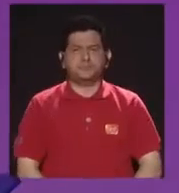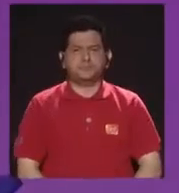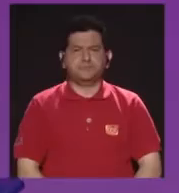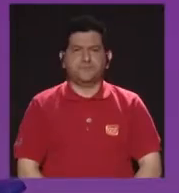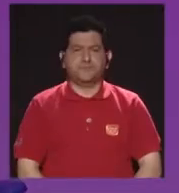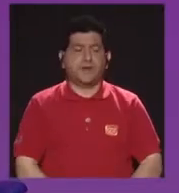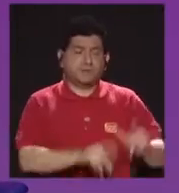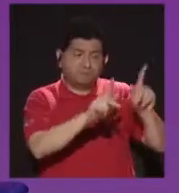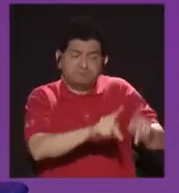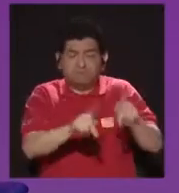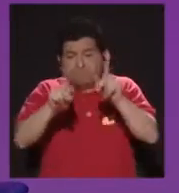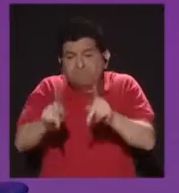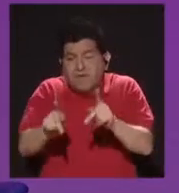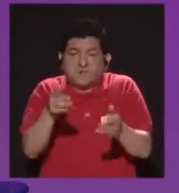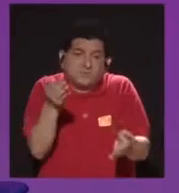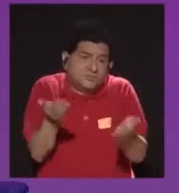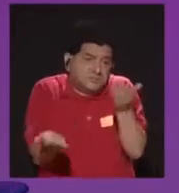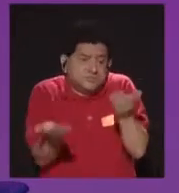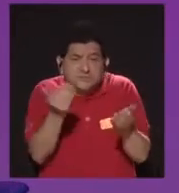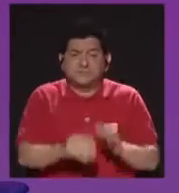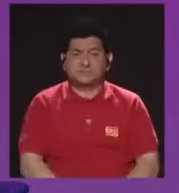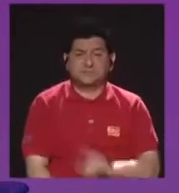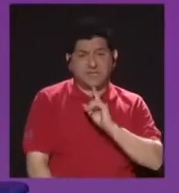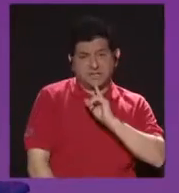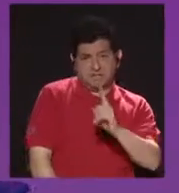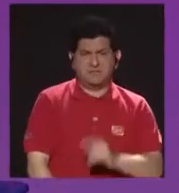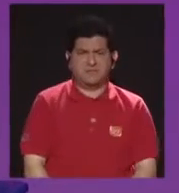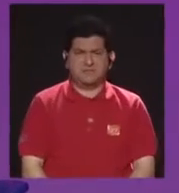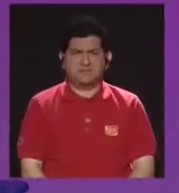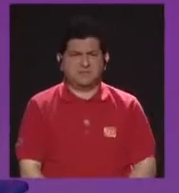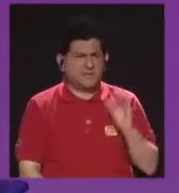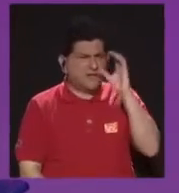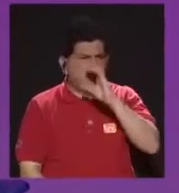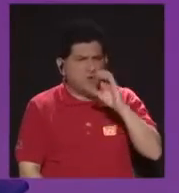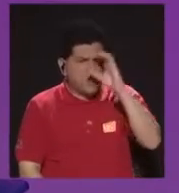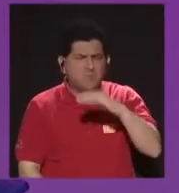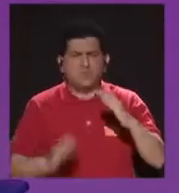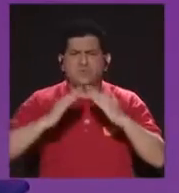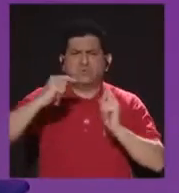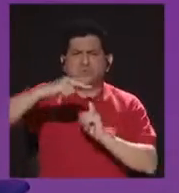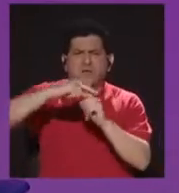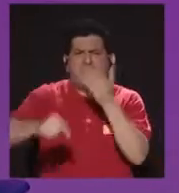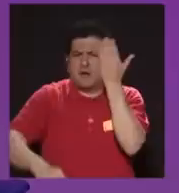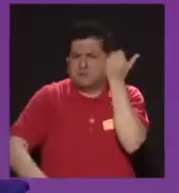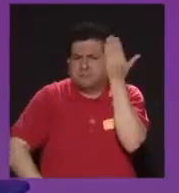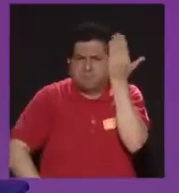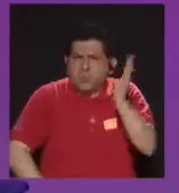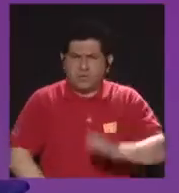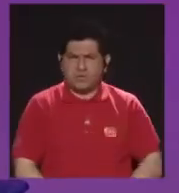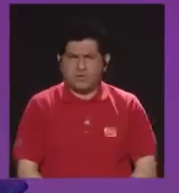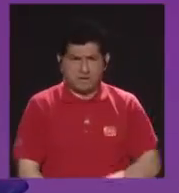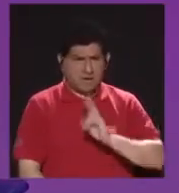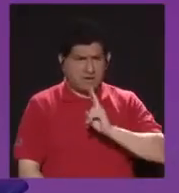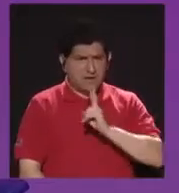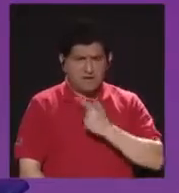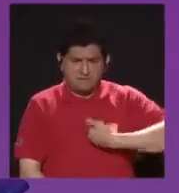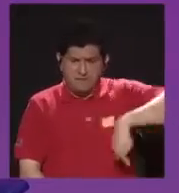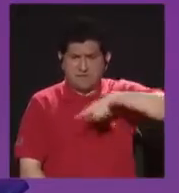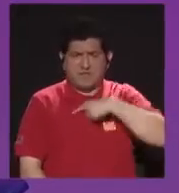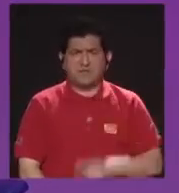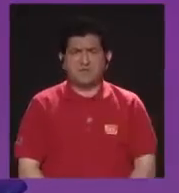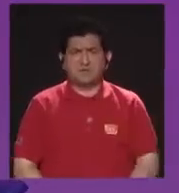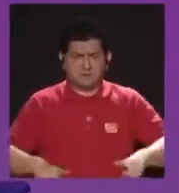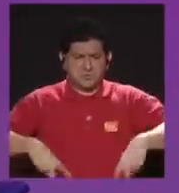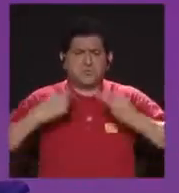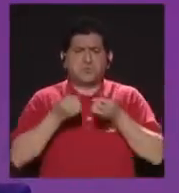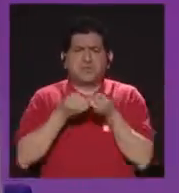hay gente que dice que porque buscan que buscamos a la iglesia si la verdad es que nosotros podemos vivir la vida